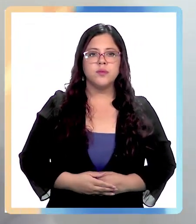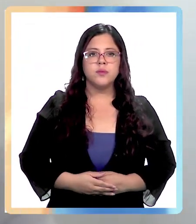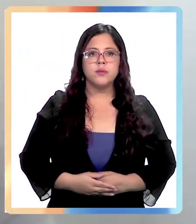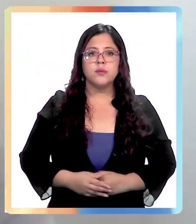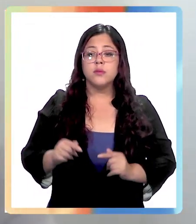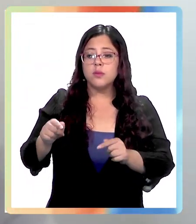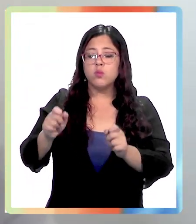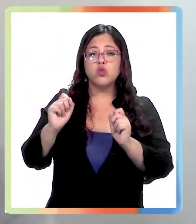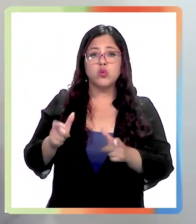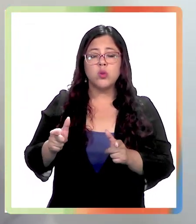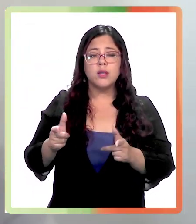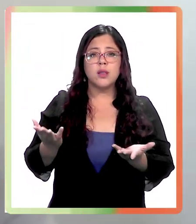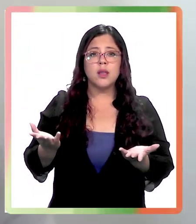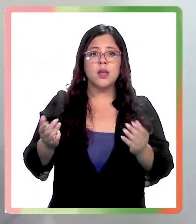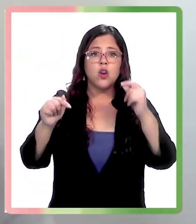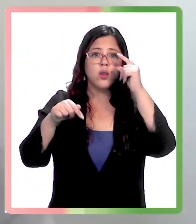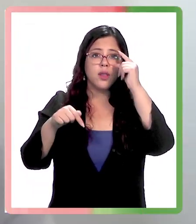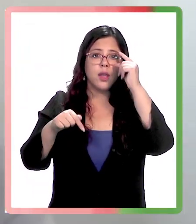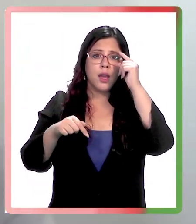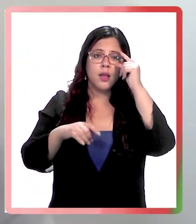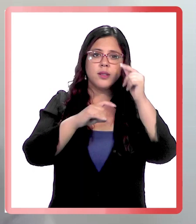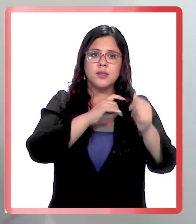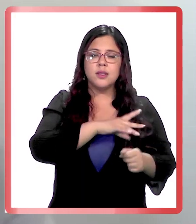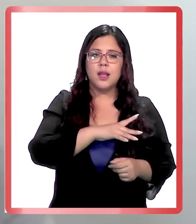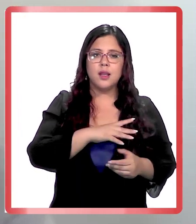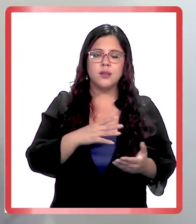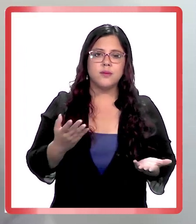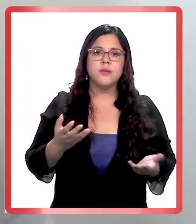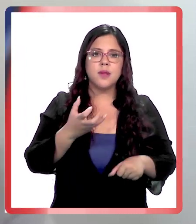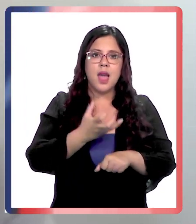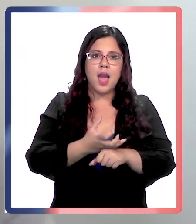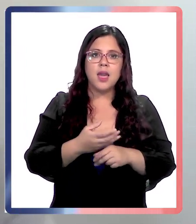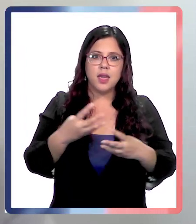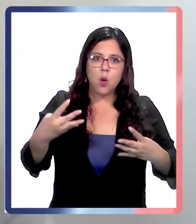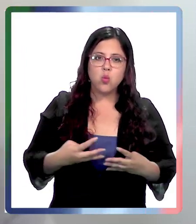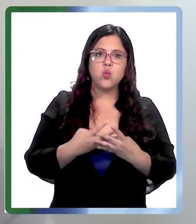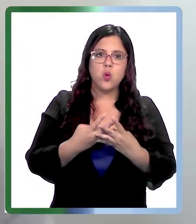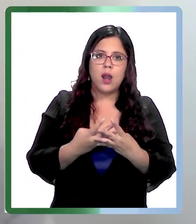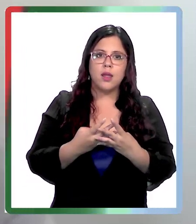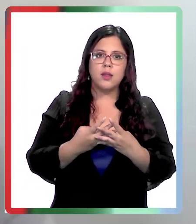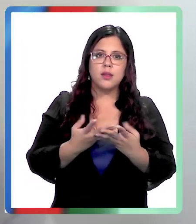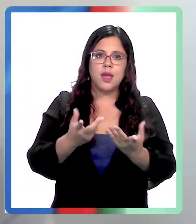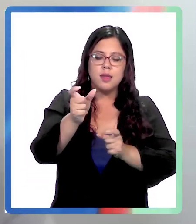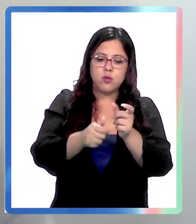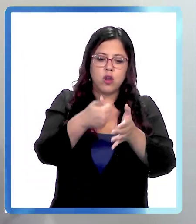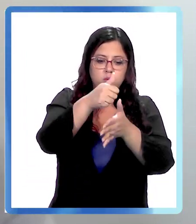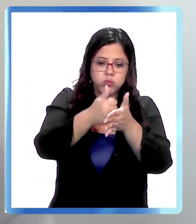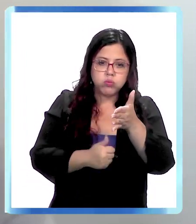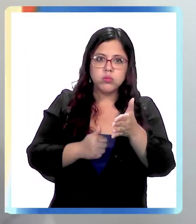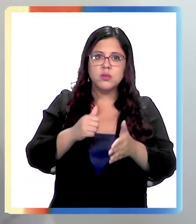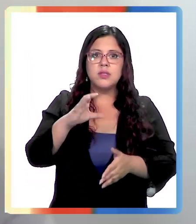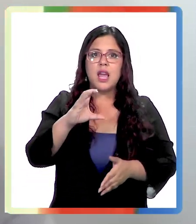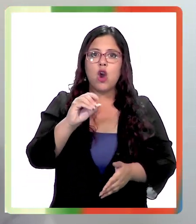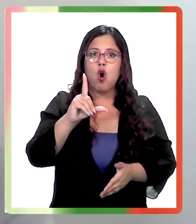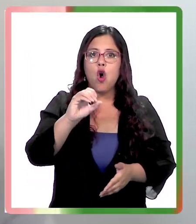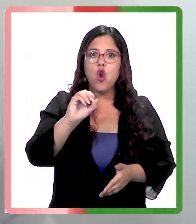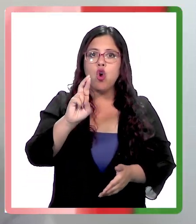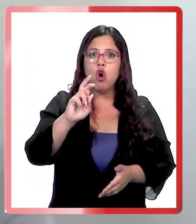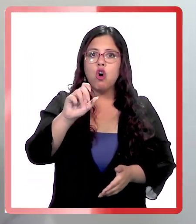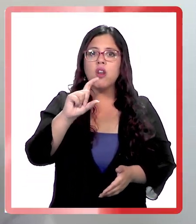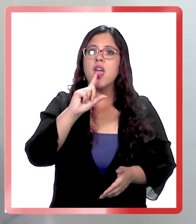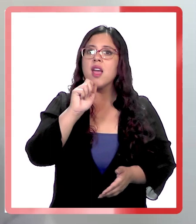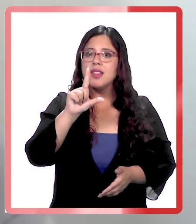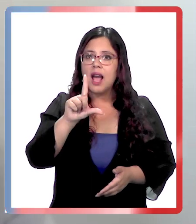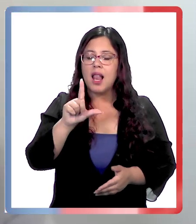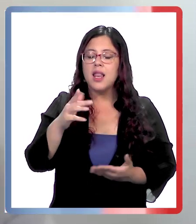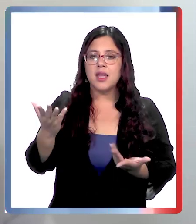Bueno, afortunadamente hoy en Chile existe una red de cirujanos colorectales o de cirujanos que hacen